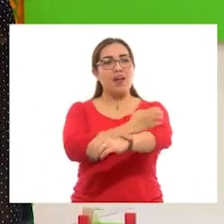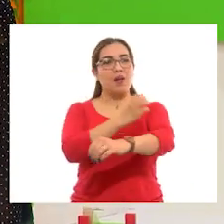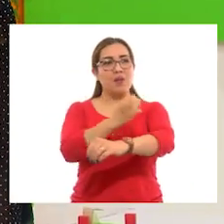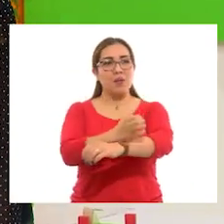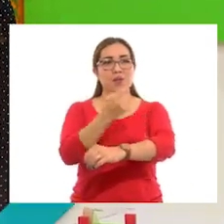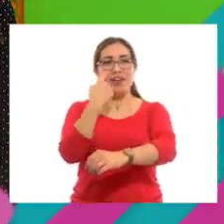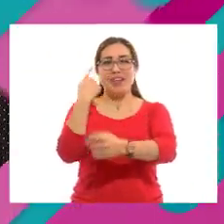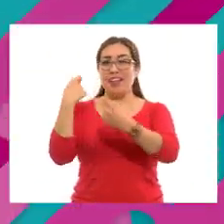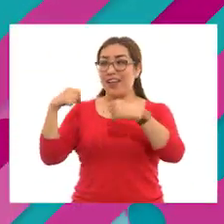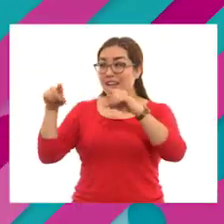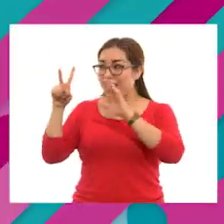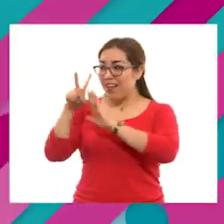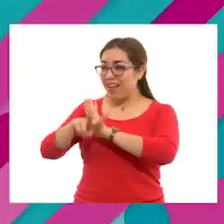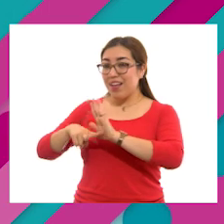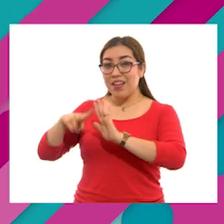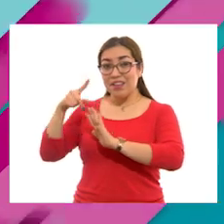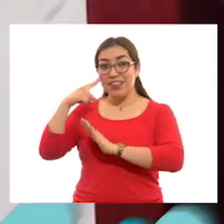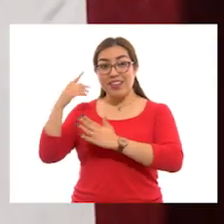siguiente video.